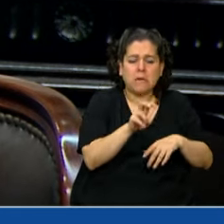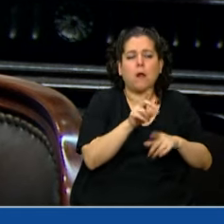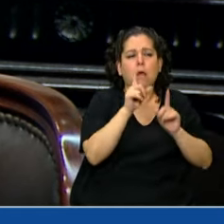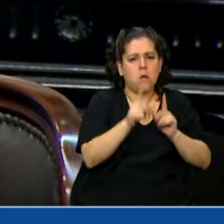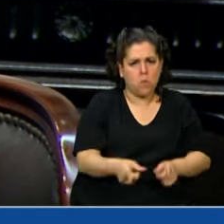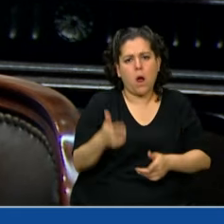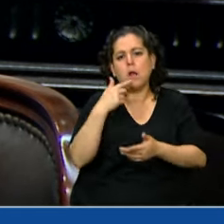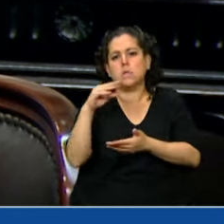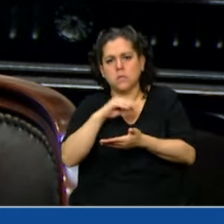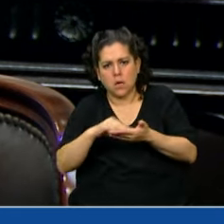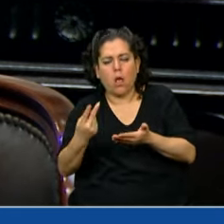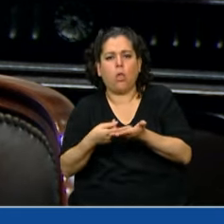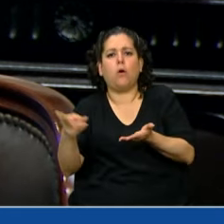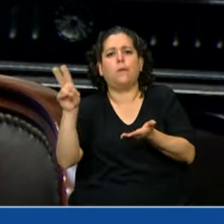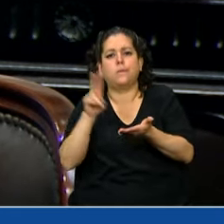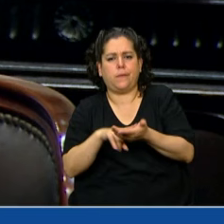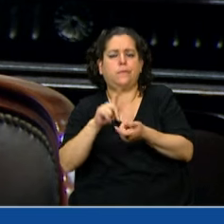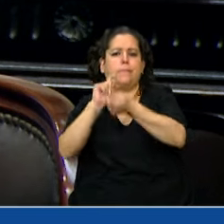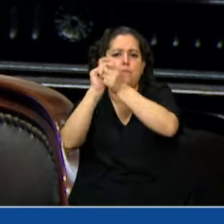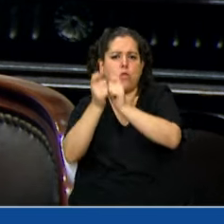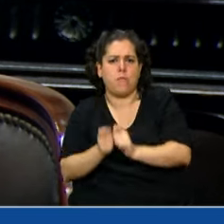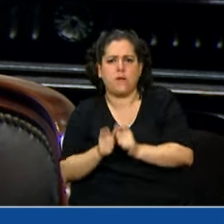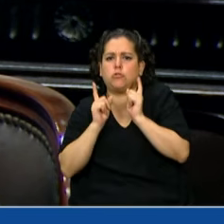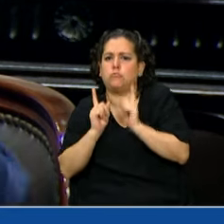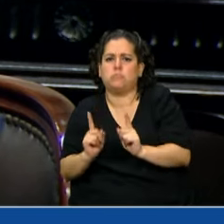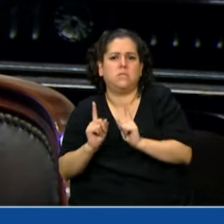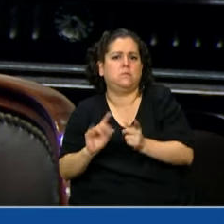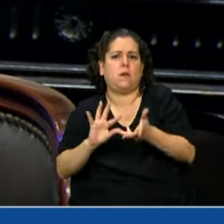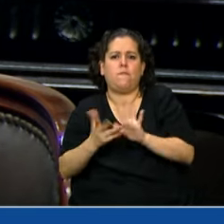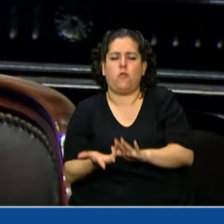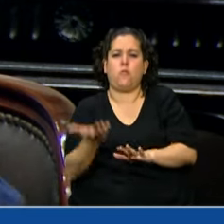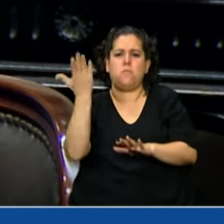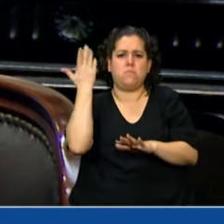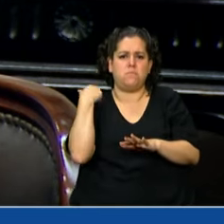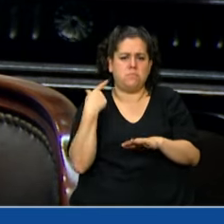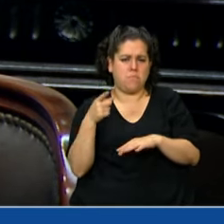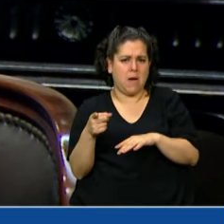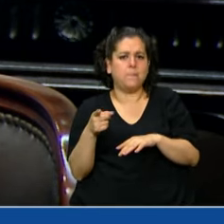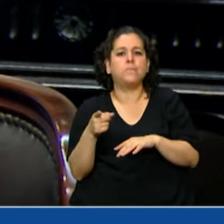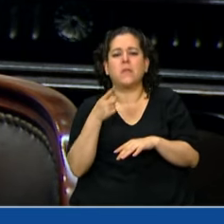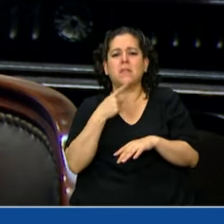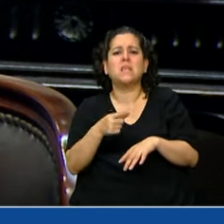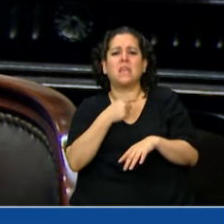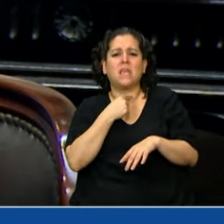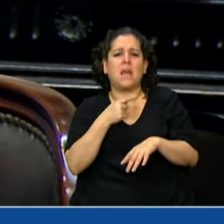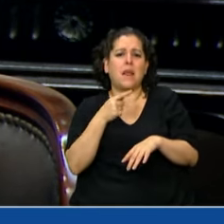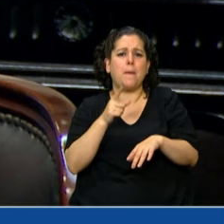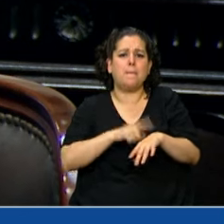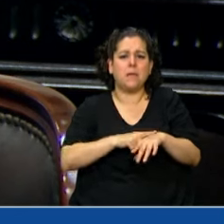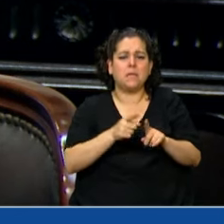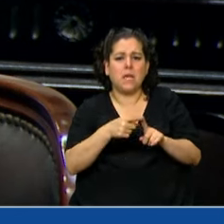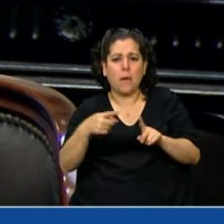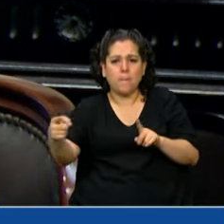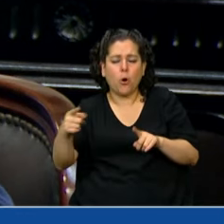senado insiste en esa fórmula es decir vuelve a Elevar el plazo mínimo de las locaciones